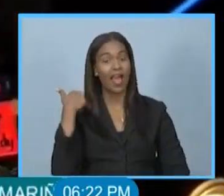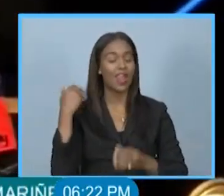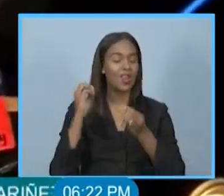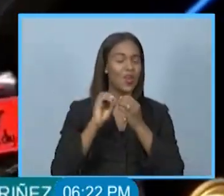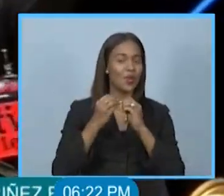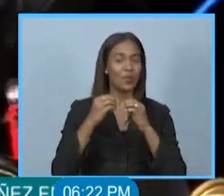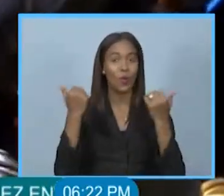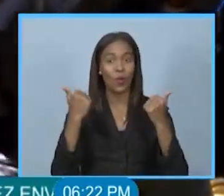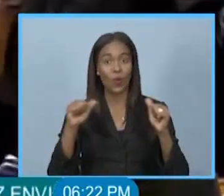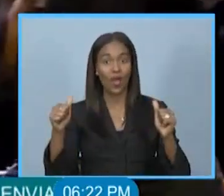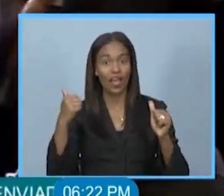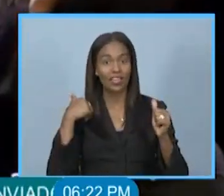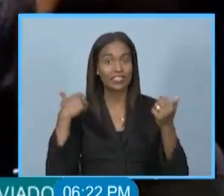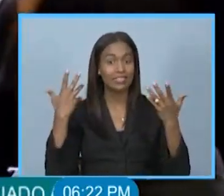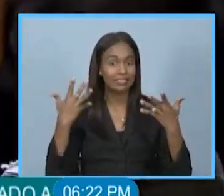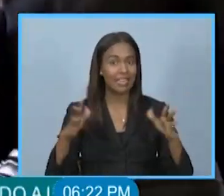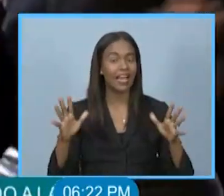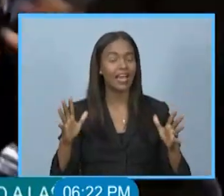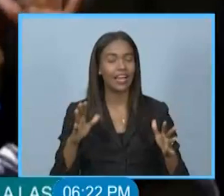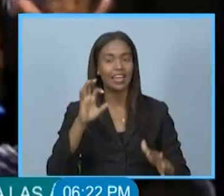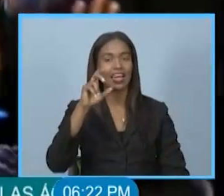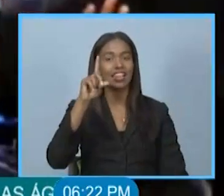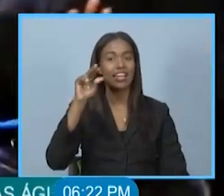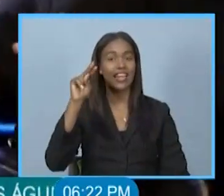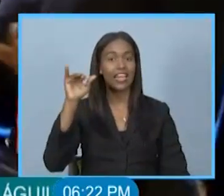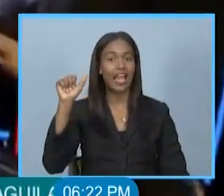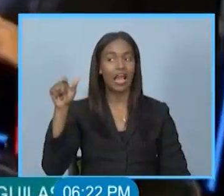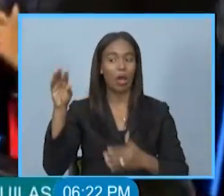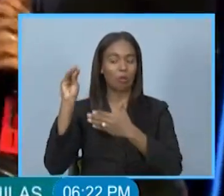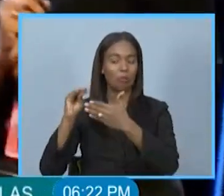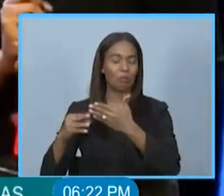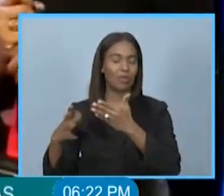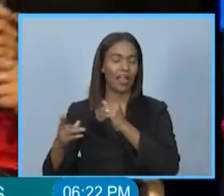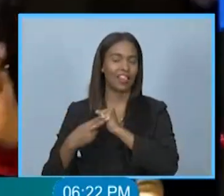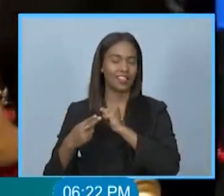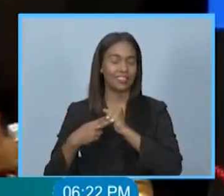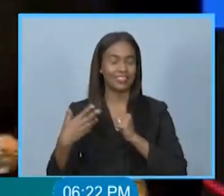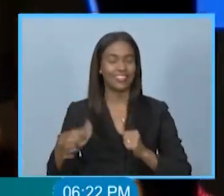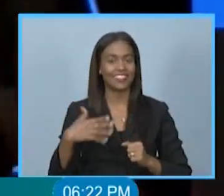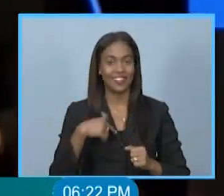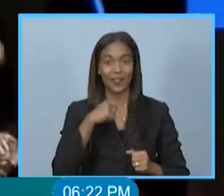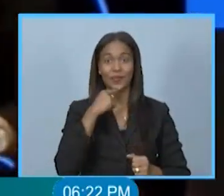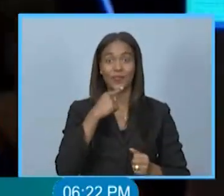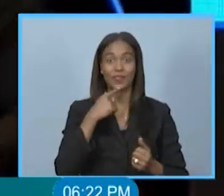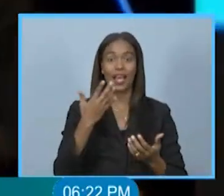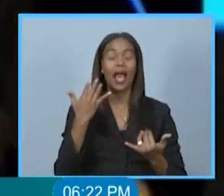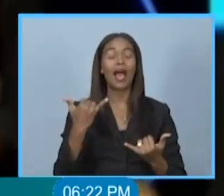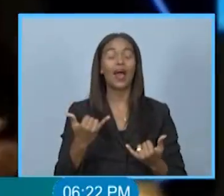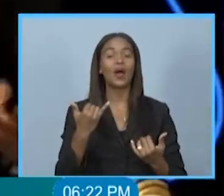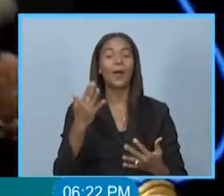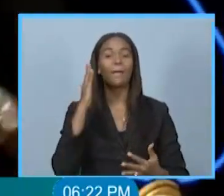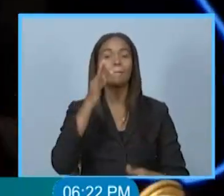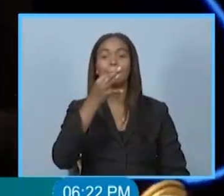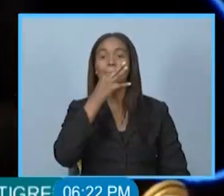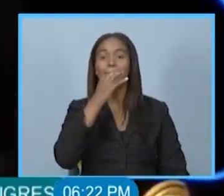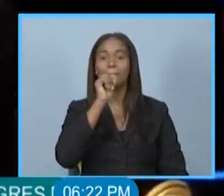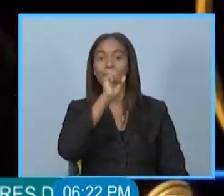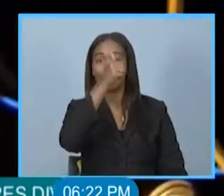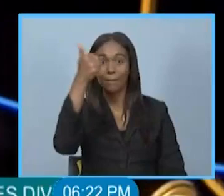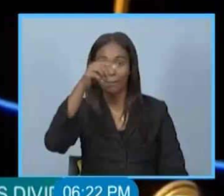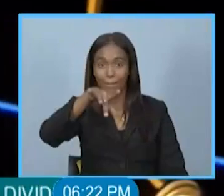contactos Ya hicimos casting edilenia tiene todo Okay perfecto pues pasa por ahí que voy a llamar al próximo